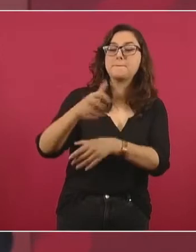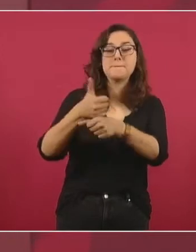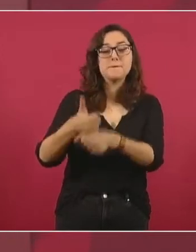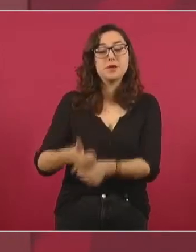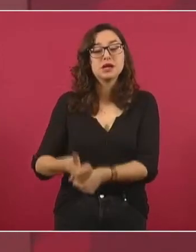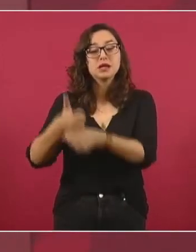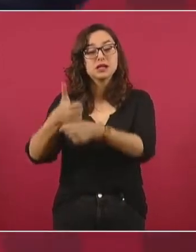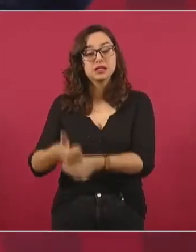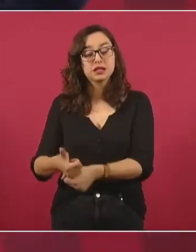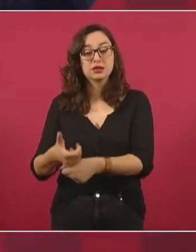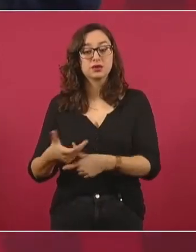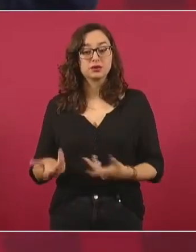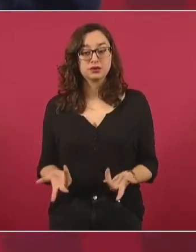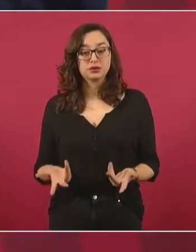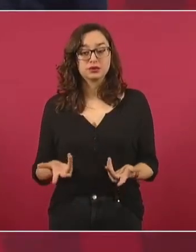No son los intereses